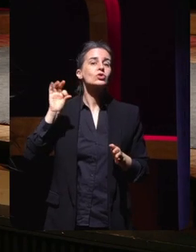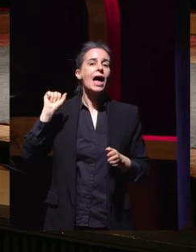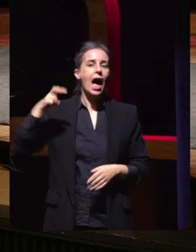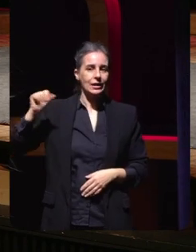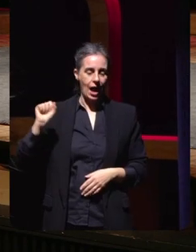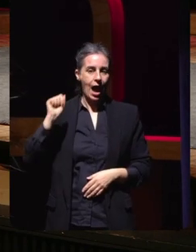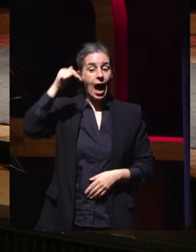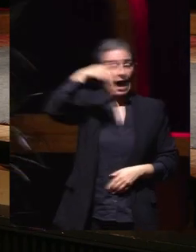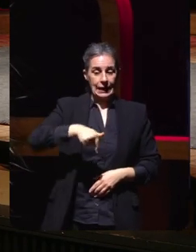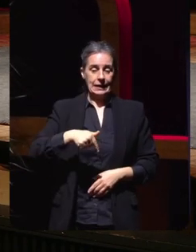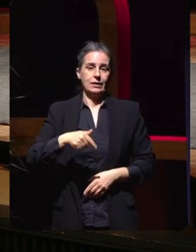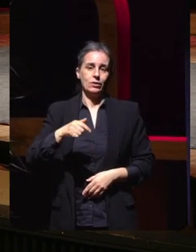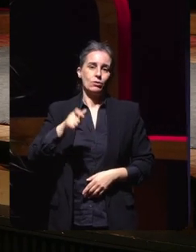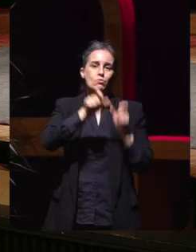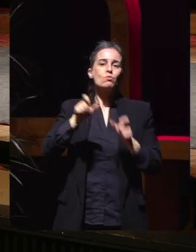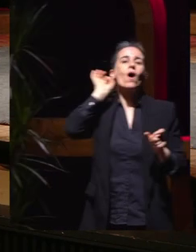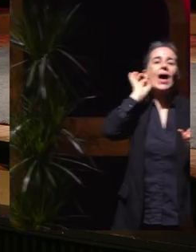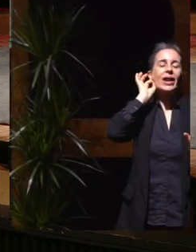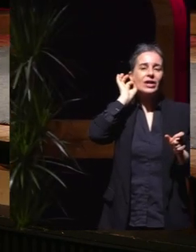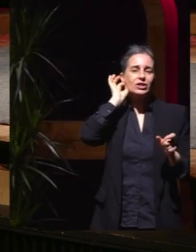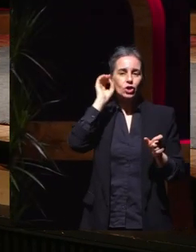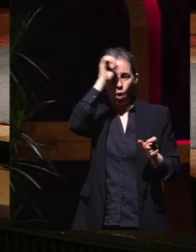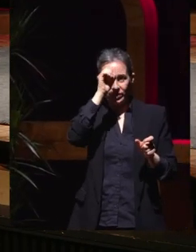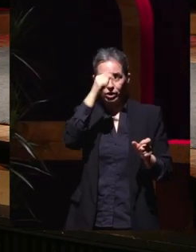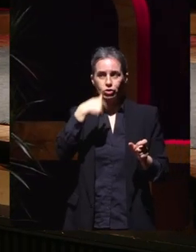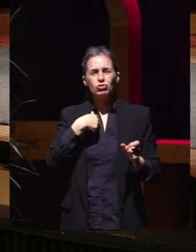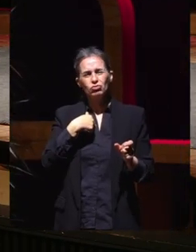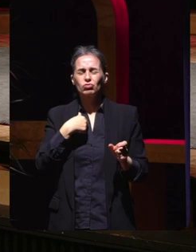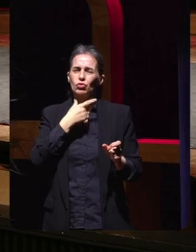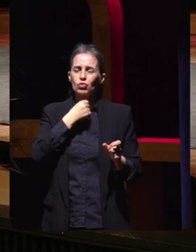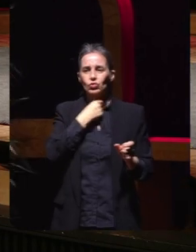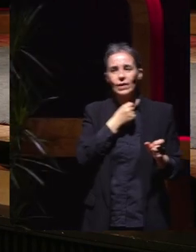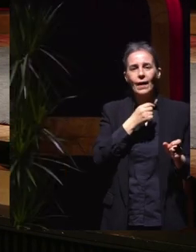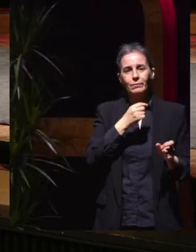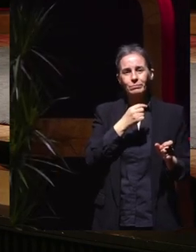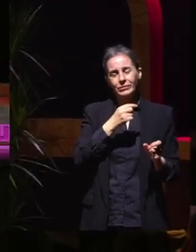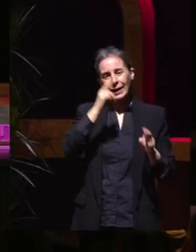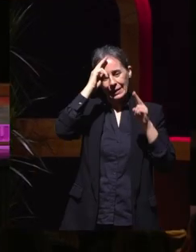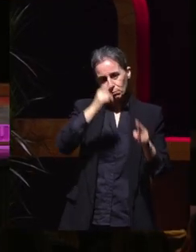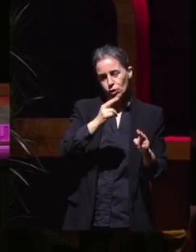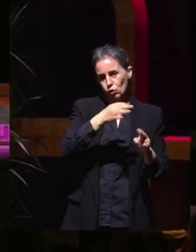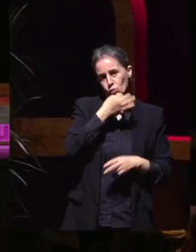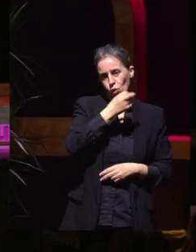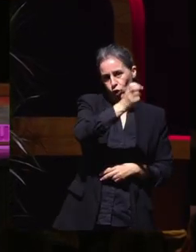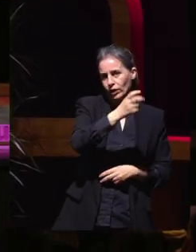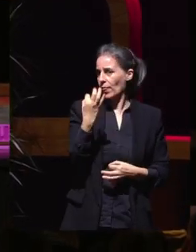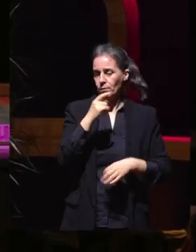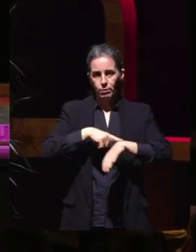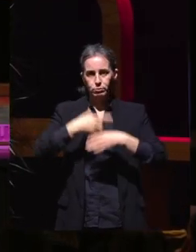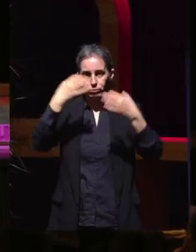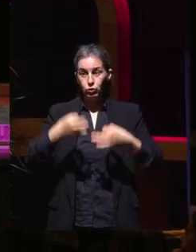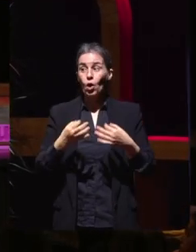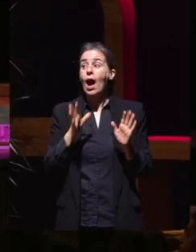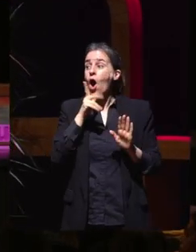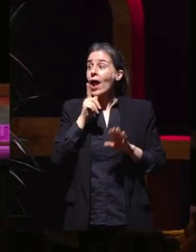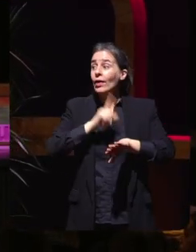nos gusta muy bonito a puntualidad de por respeto a seguirte exponentes También tenemos cinco minutillos por si alguien ya quiere hacer alguna